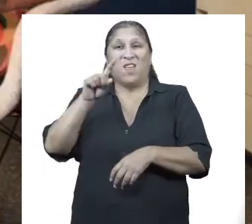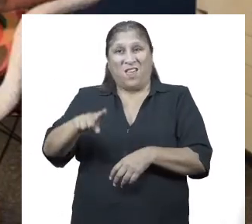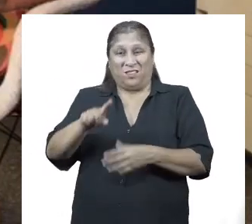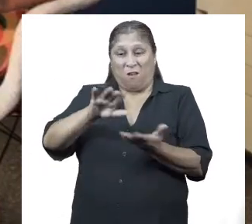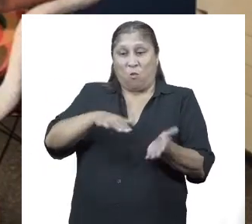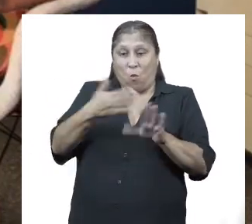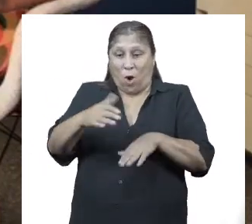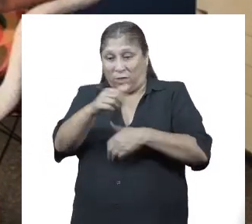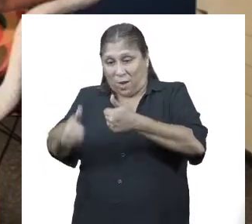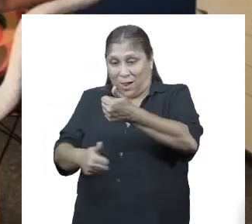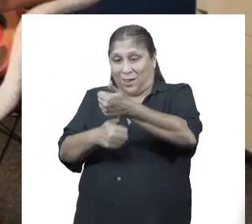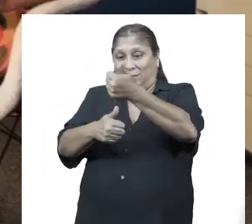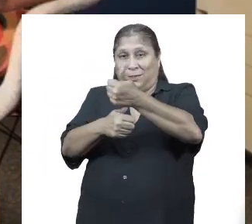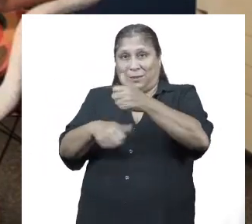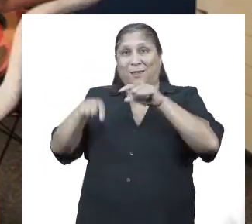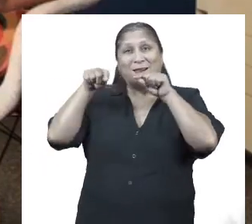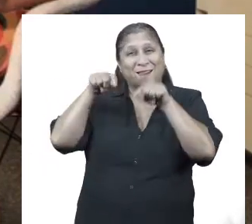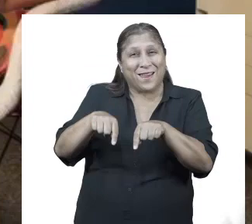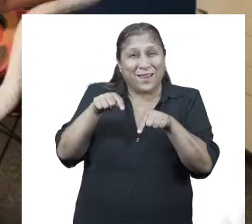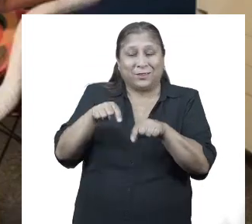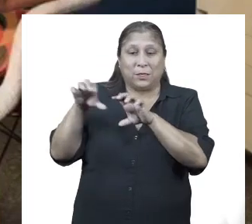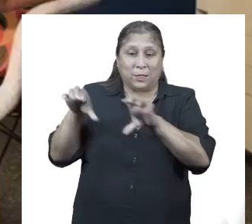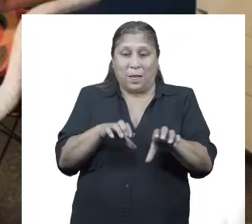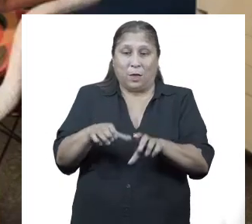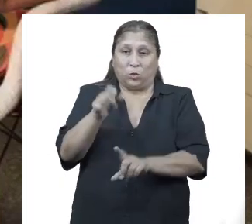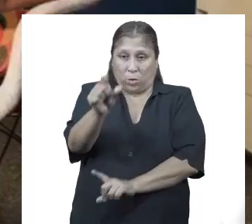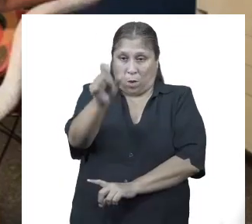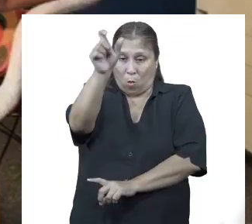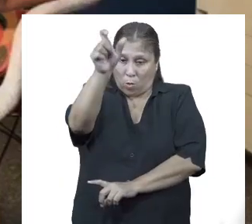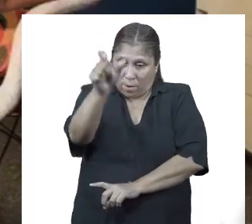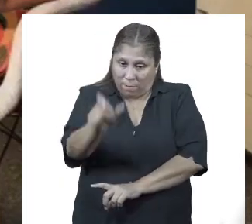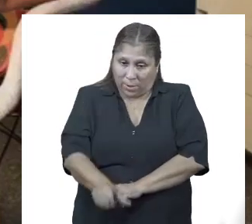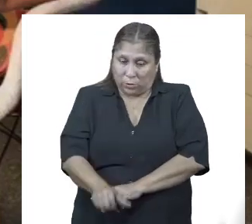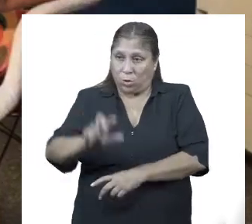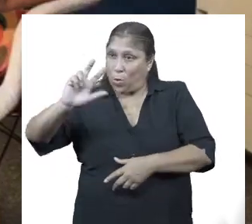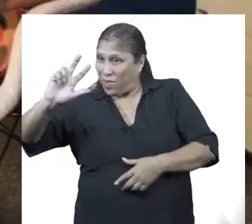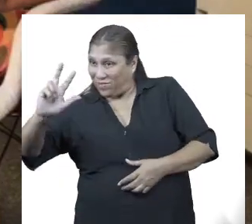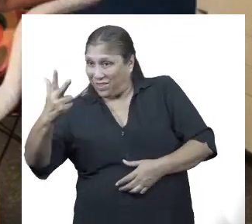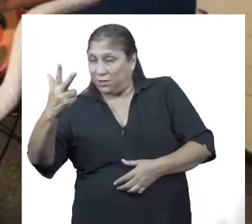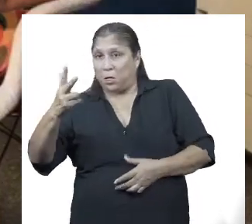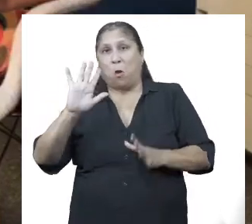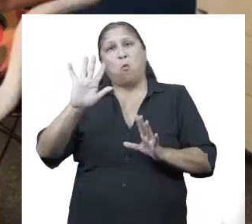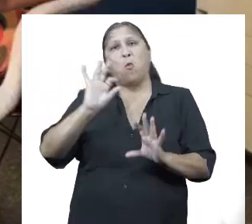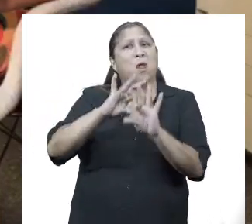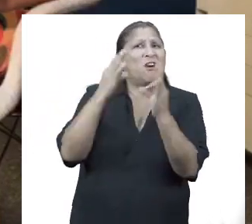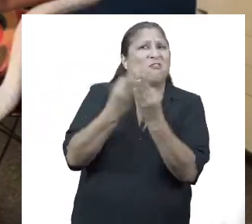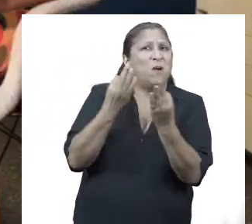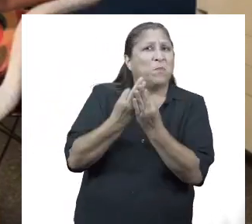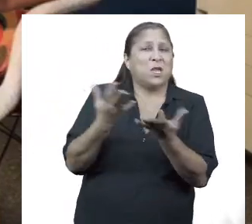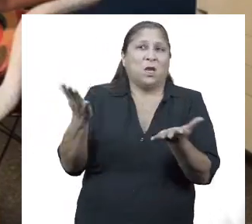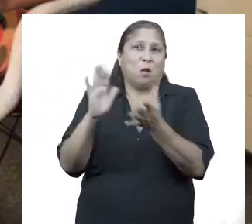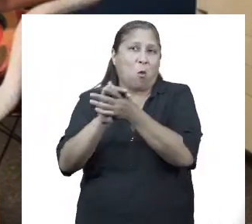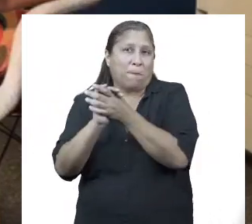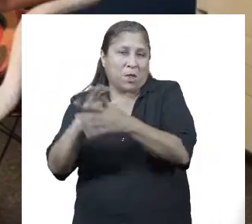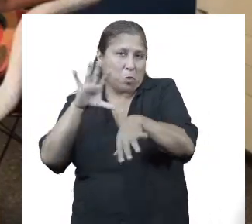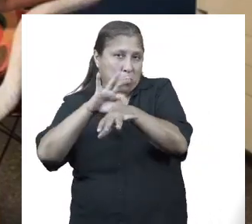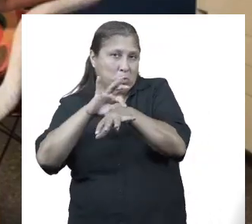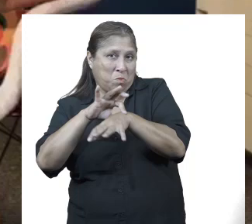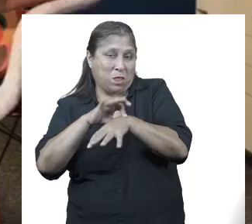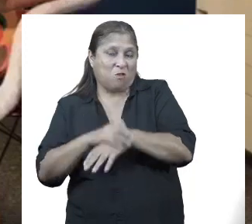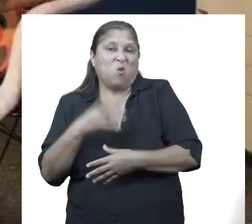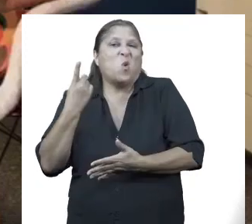asistido, entonces, ¿qué es? Es el acto que realiza una persona, una tercera persona, un familiar, un pariente, un médico